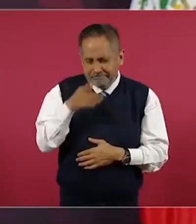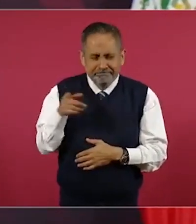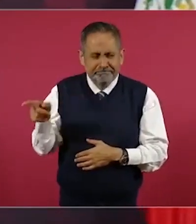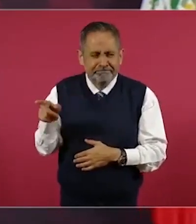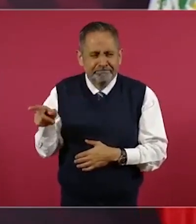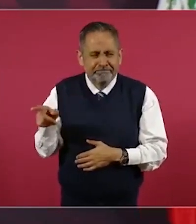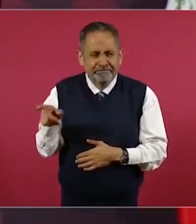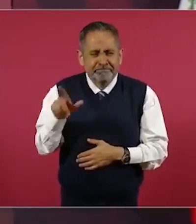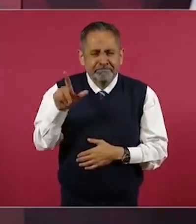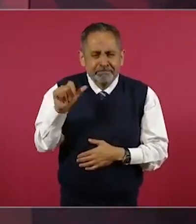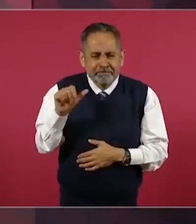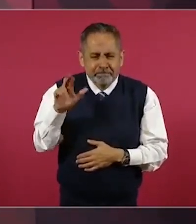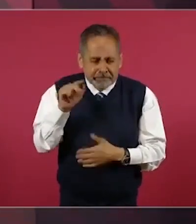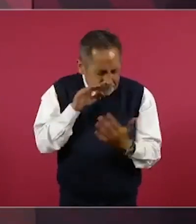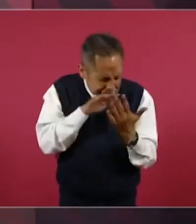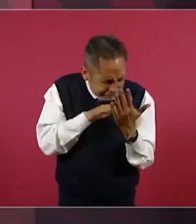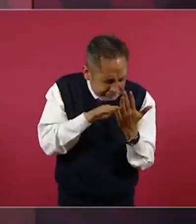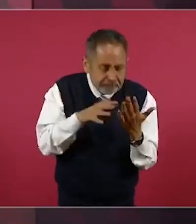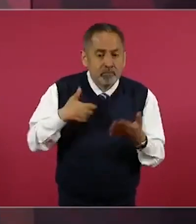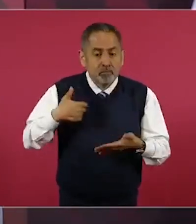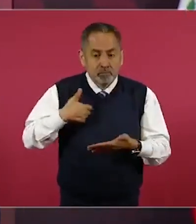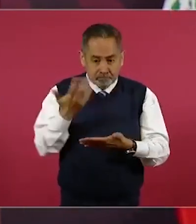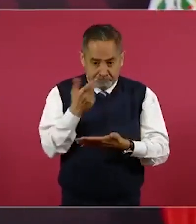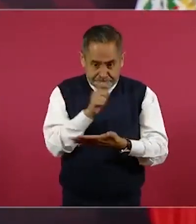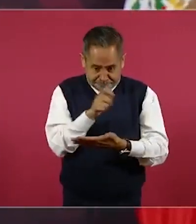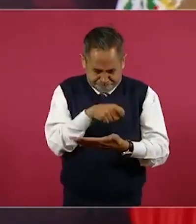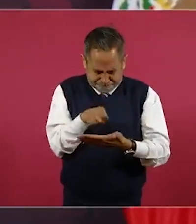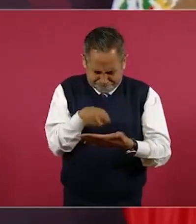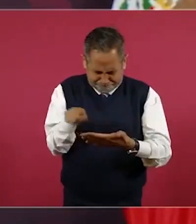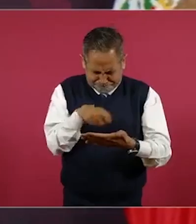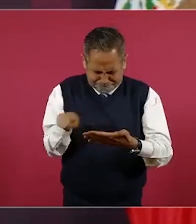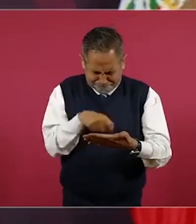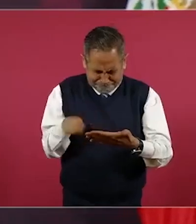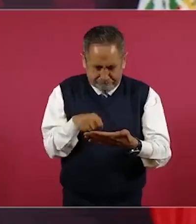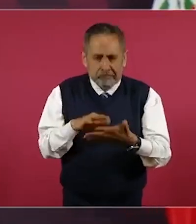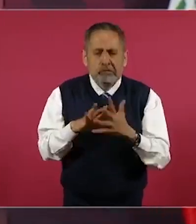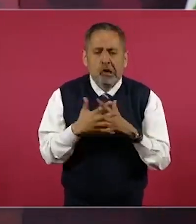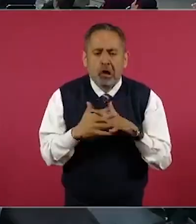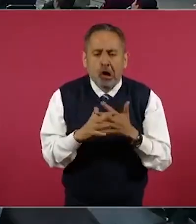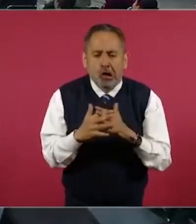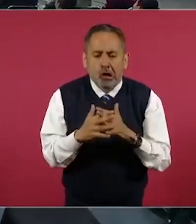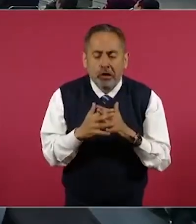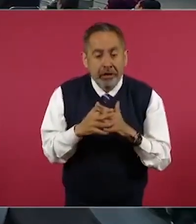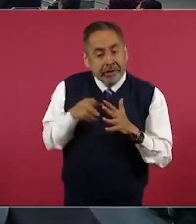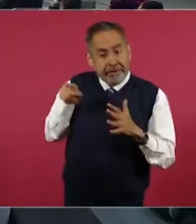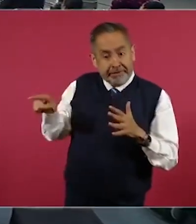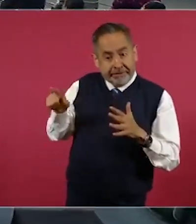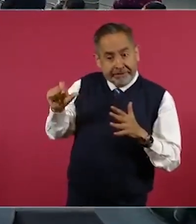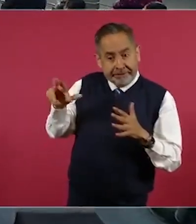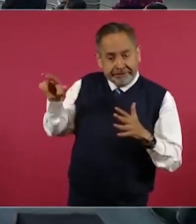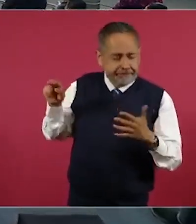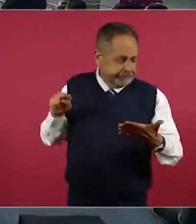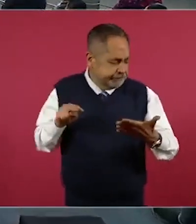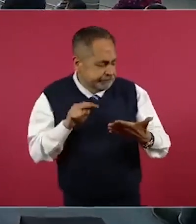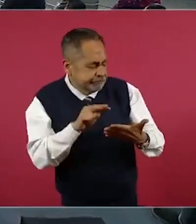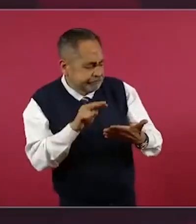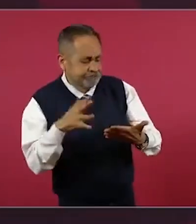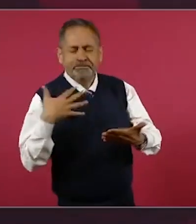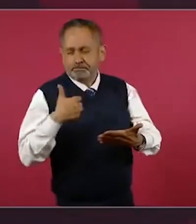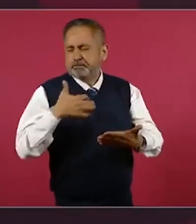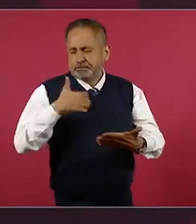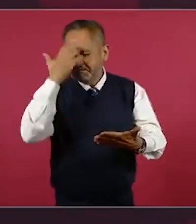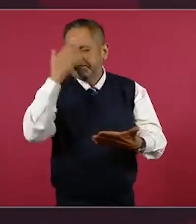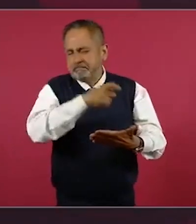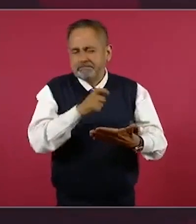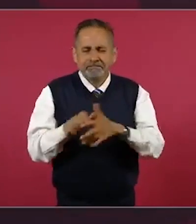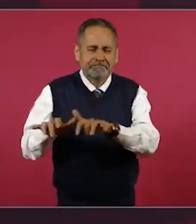este describe de cifra este eh